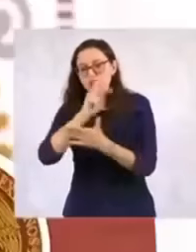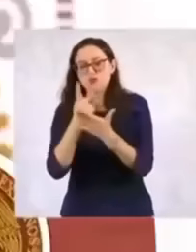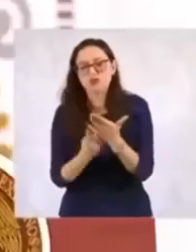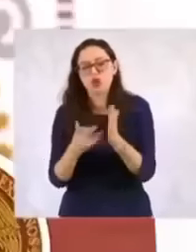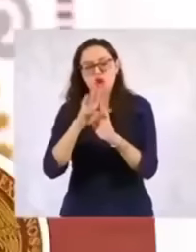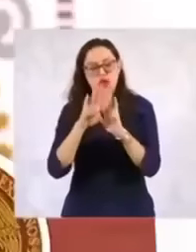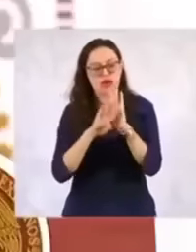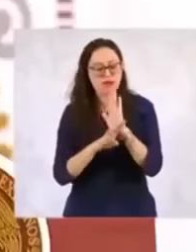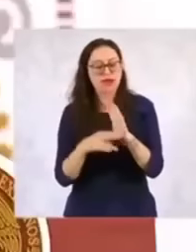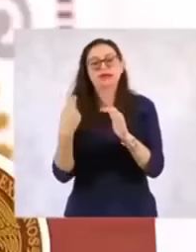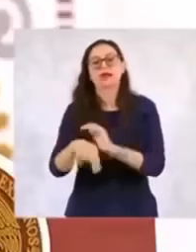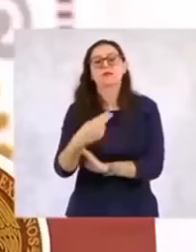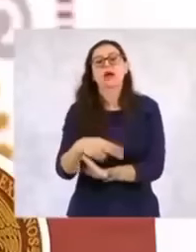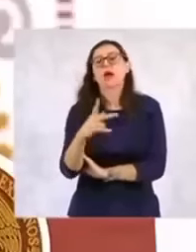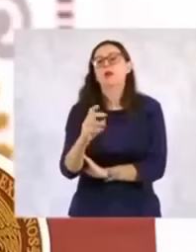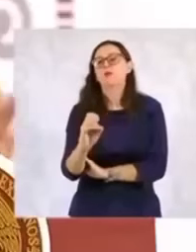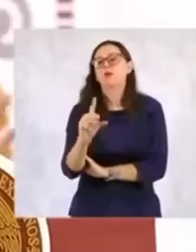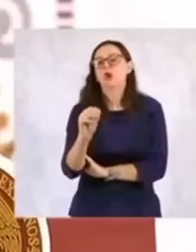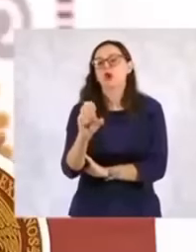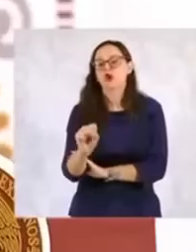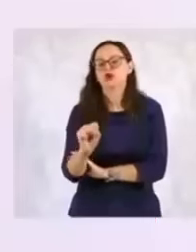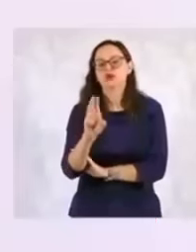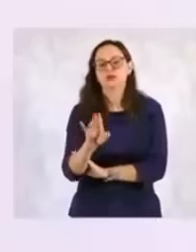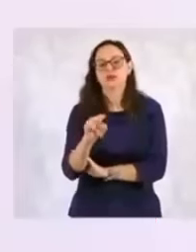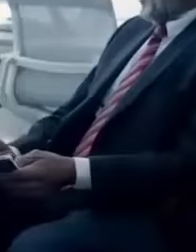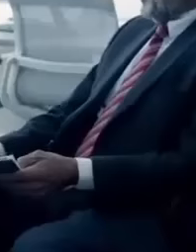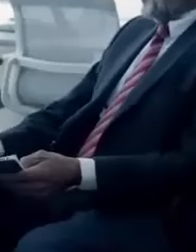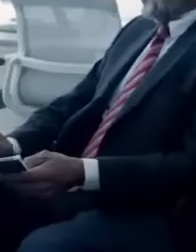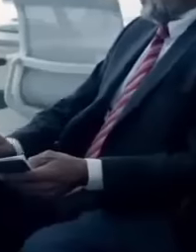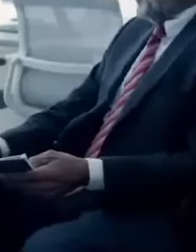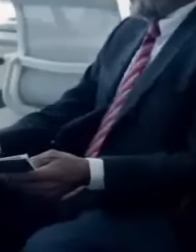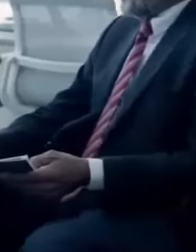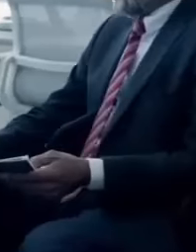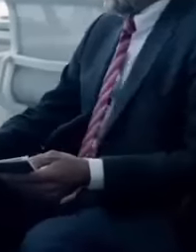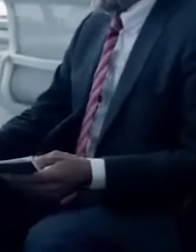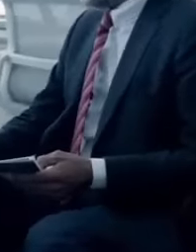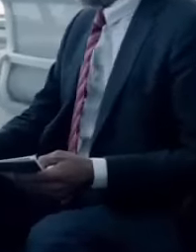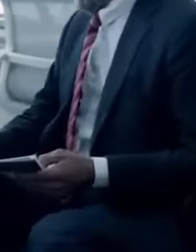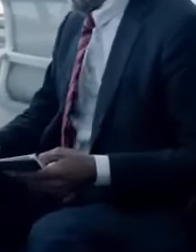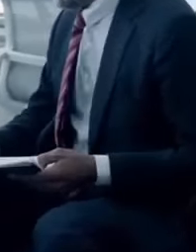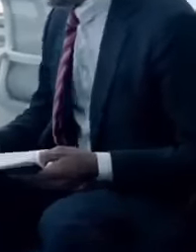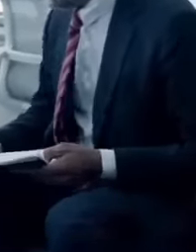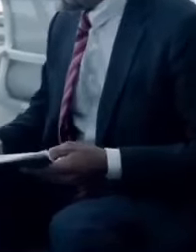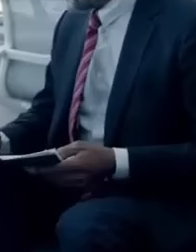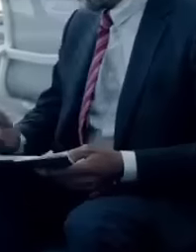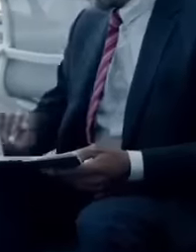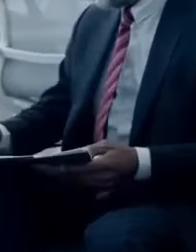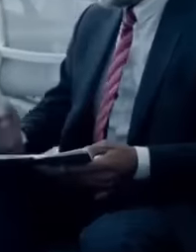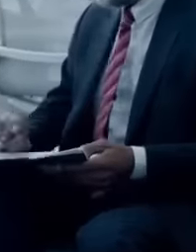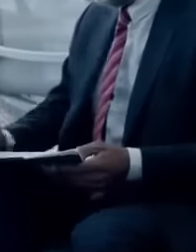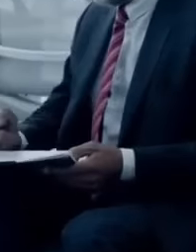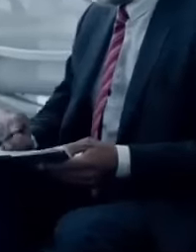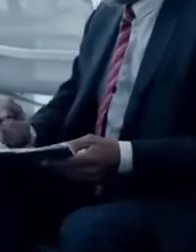declaración mañanera mencionó que ningún empresario estadounidense ni ninguna empresa de cualquier otro país, ni siquiera los